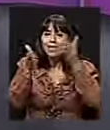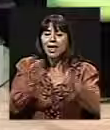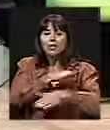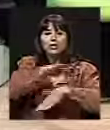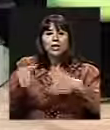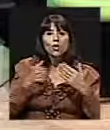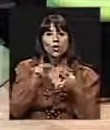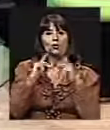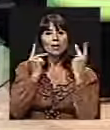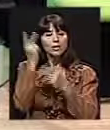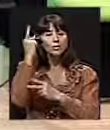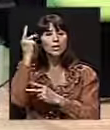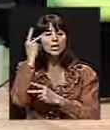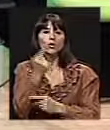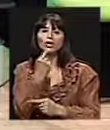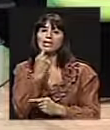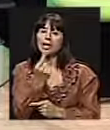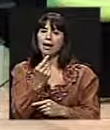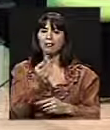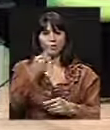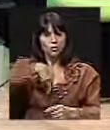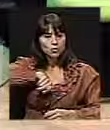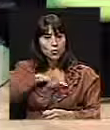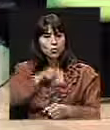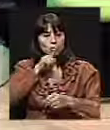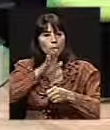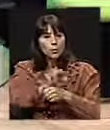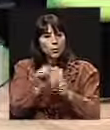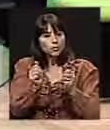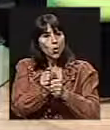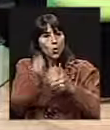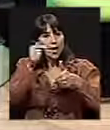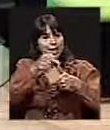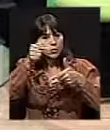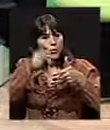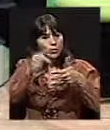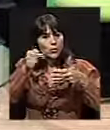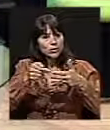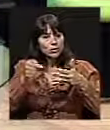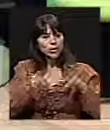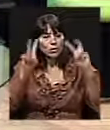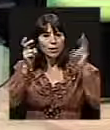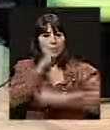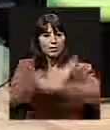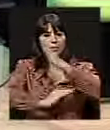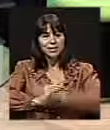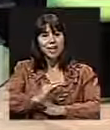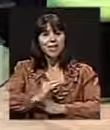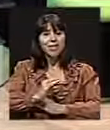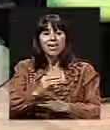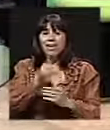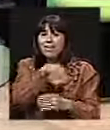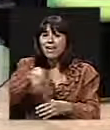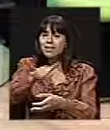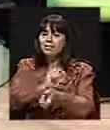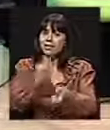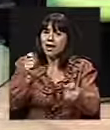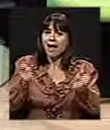partidos salgan a decir, nos comprometemos con esto en materia de discapacidad, y que cambien